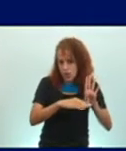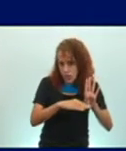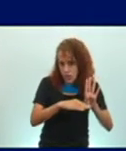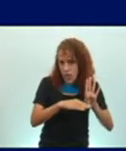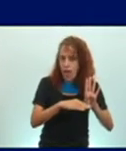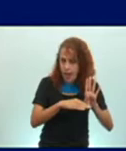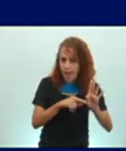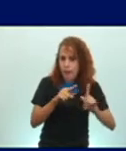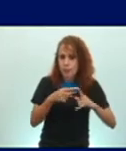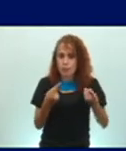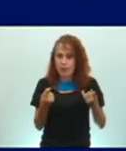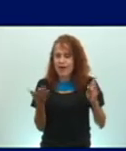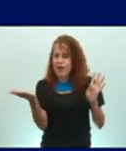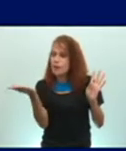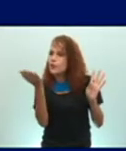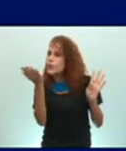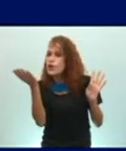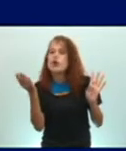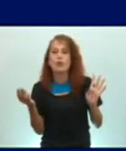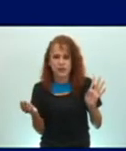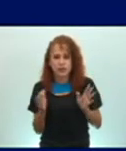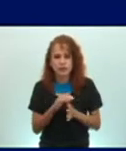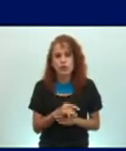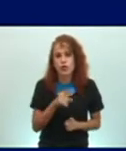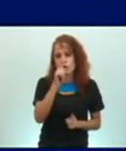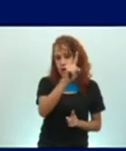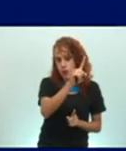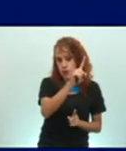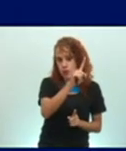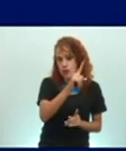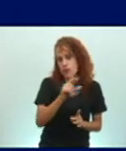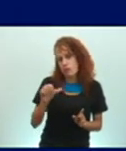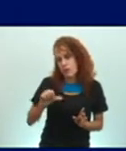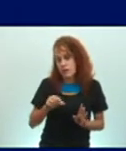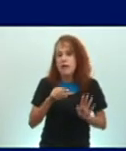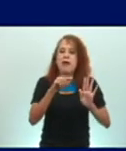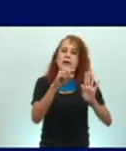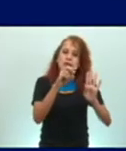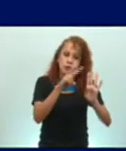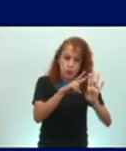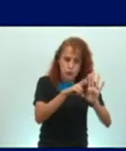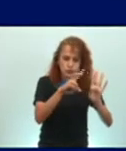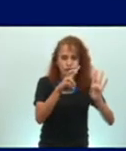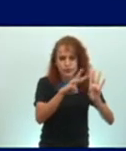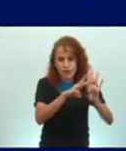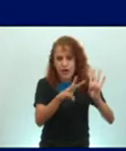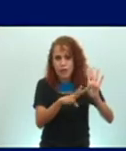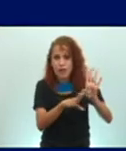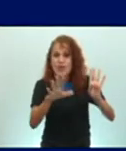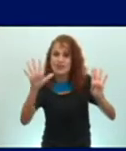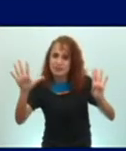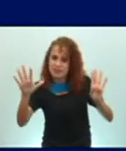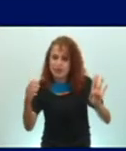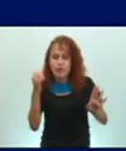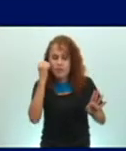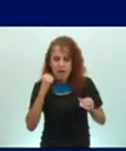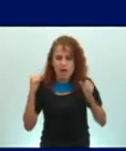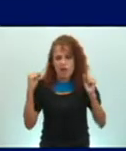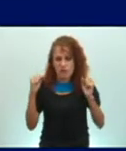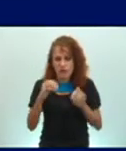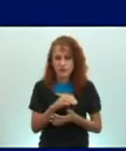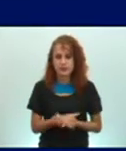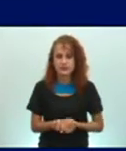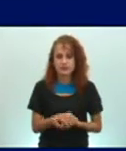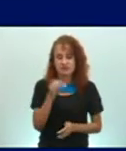vientos según la escala Saffir-Simpson de 1 a 5. 1 es de menor categoría y 5 de mayor temperatura.